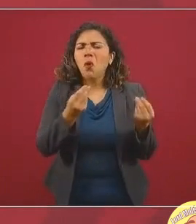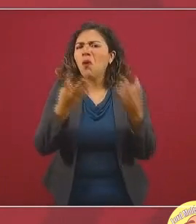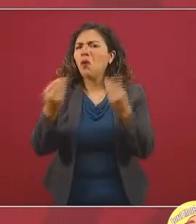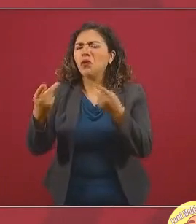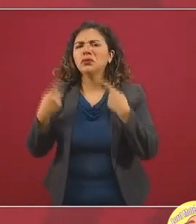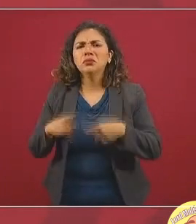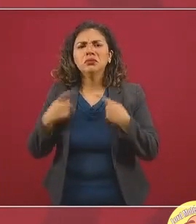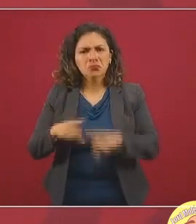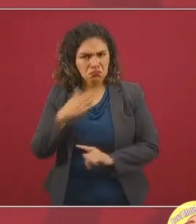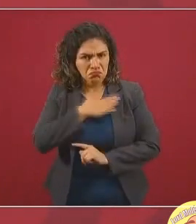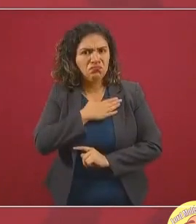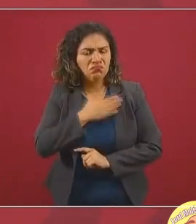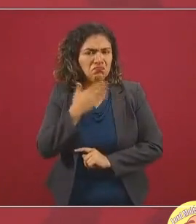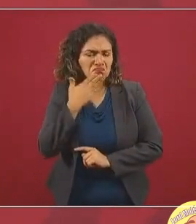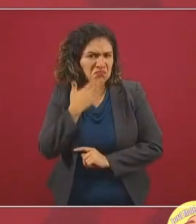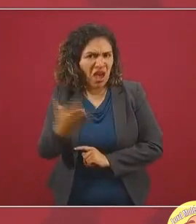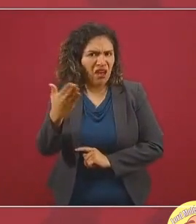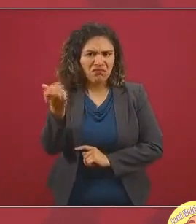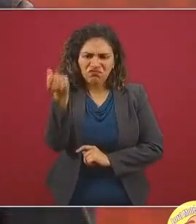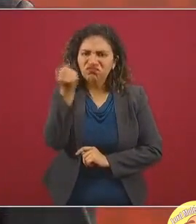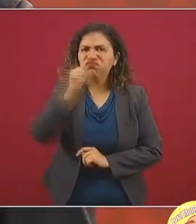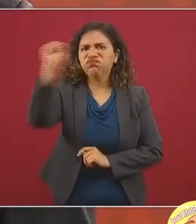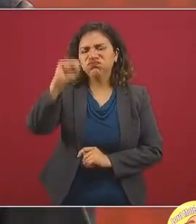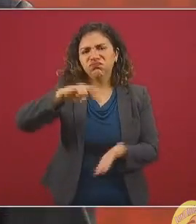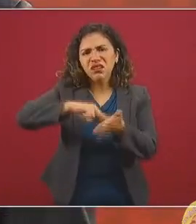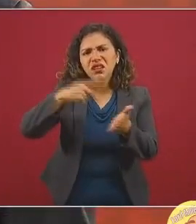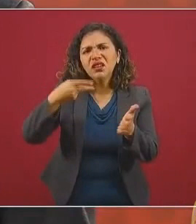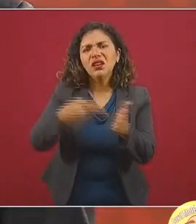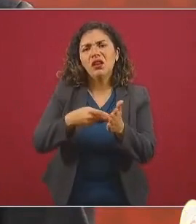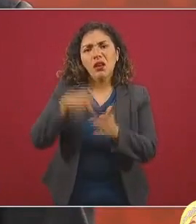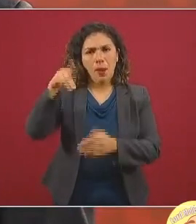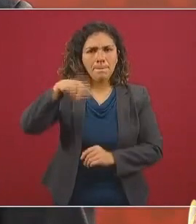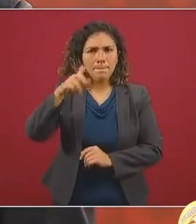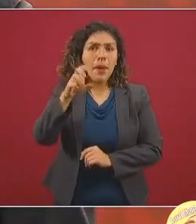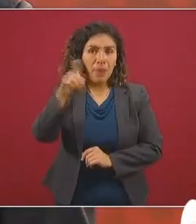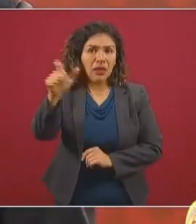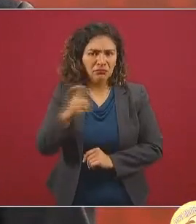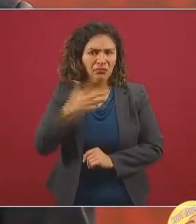muchos buenos ingenieros en Pemex.